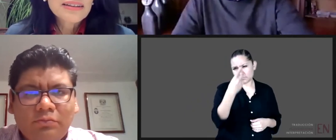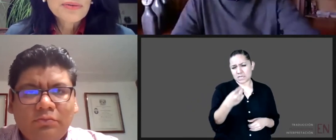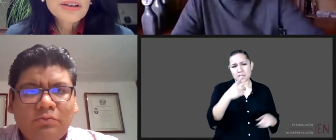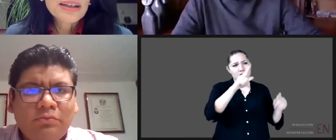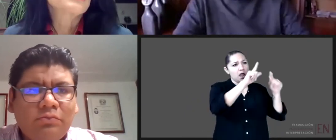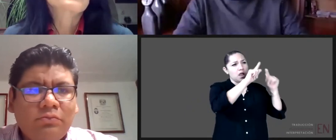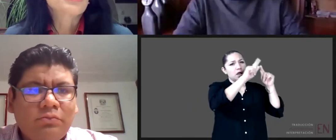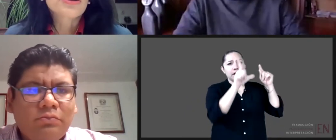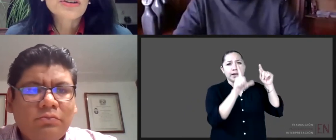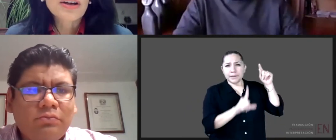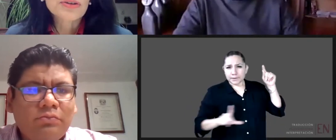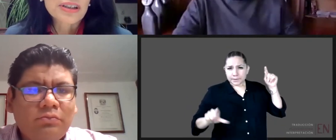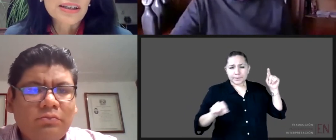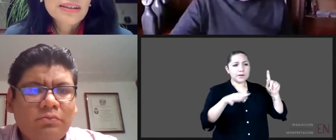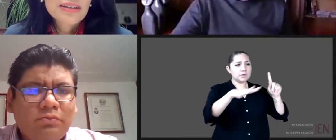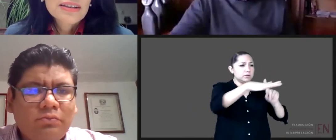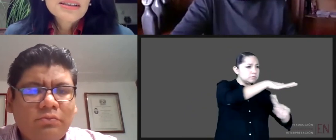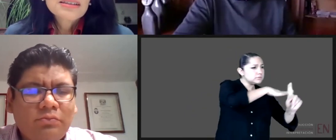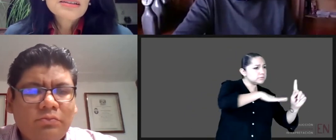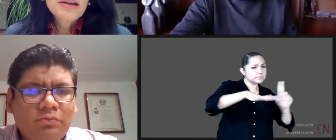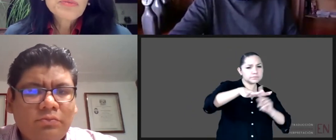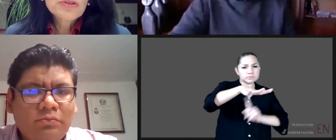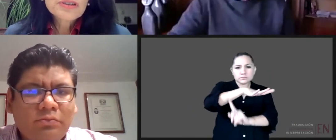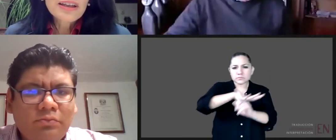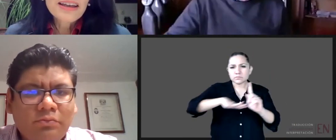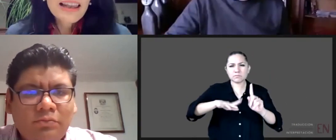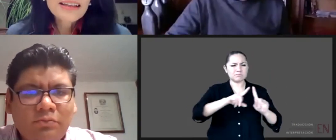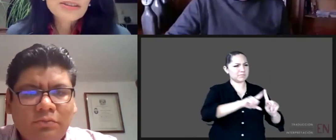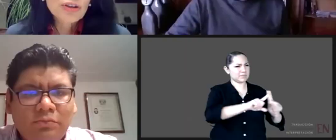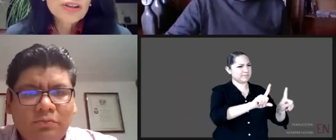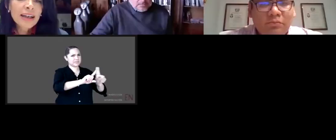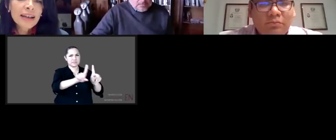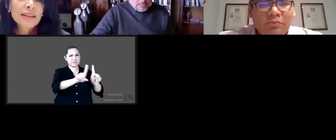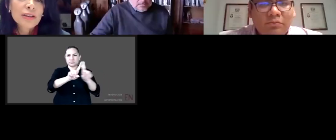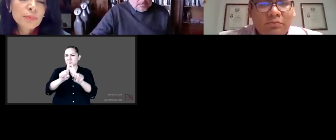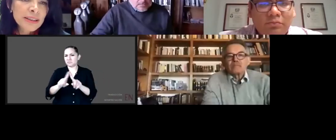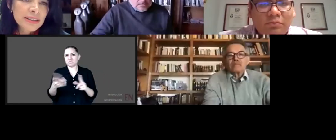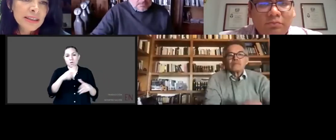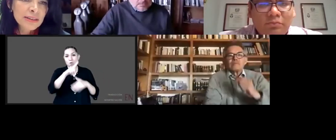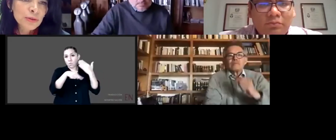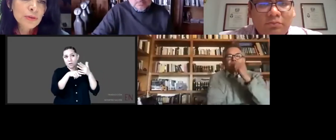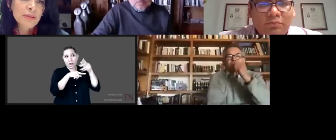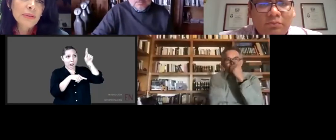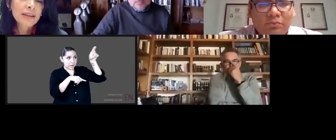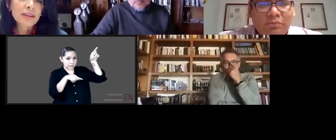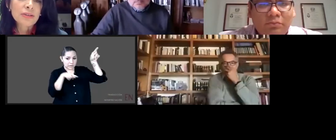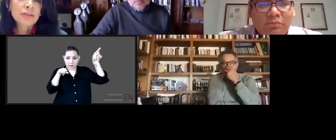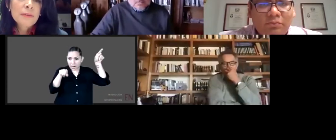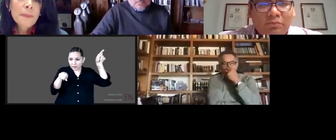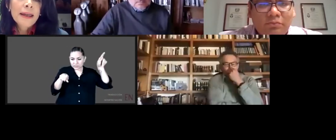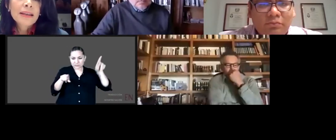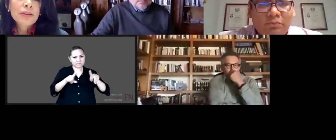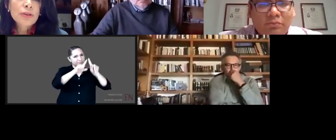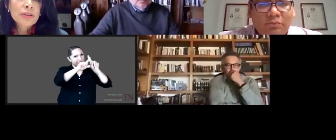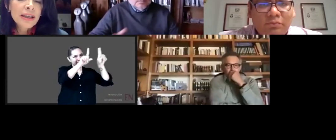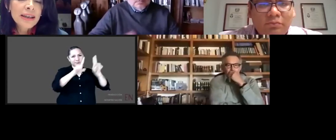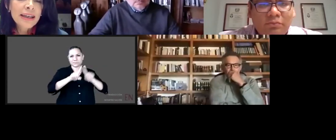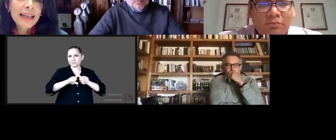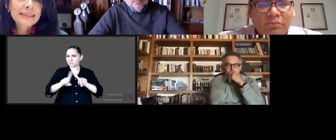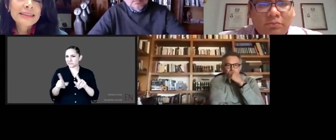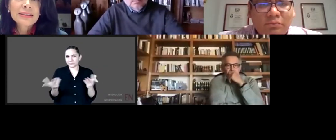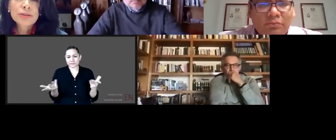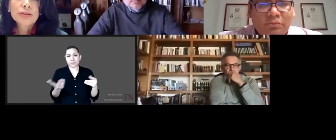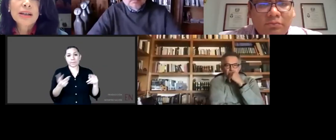una región a otra. Si vemos la historia de los países del sur de México, en donde